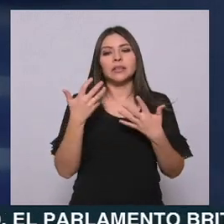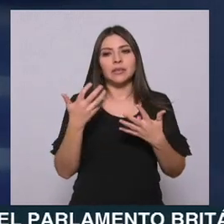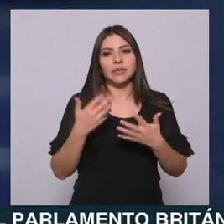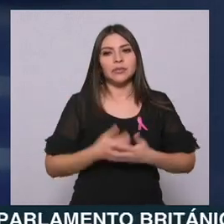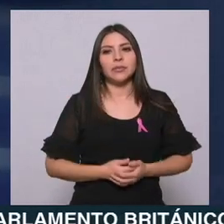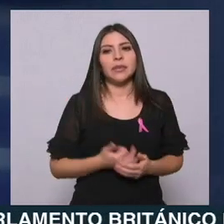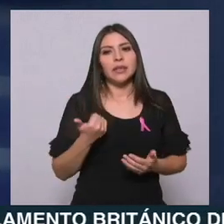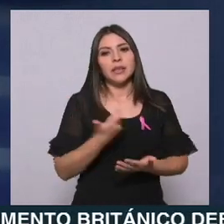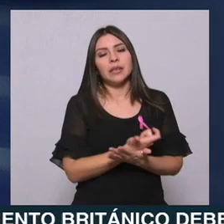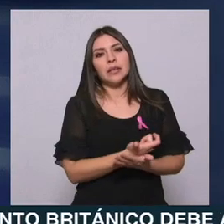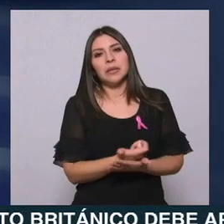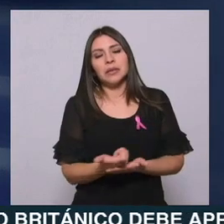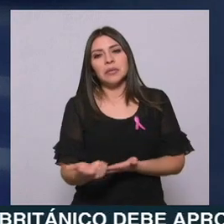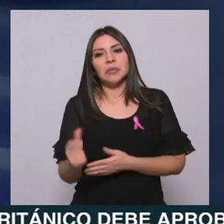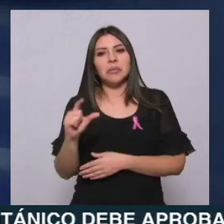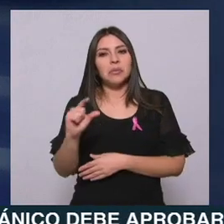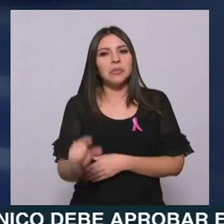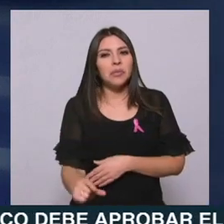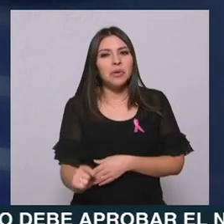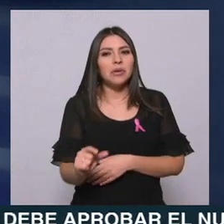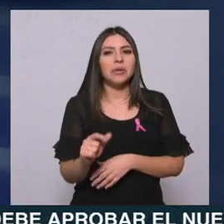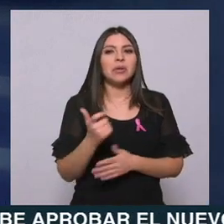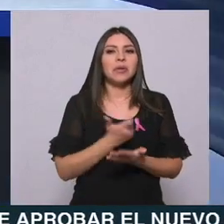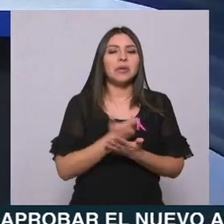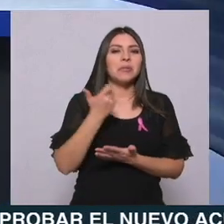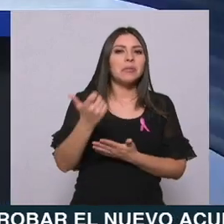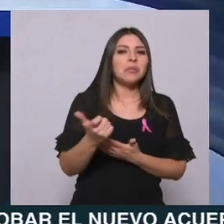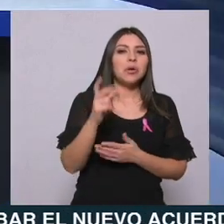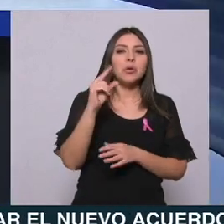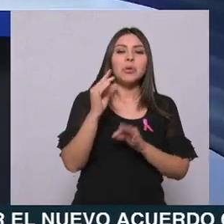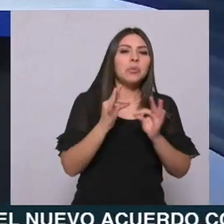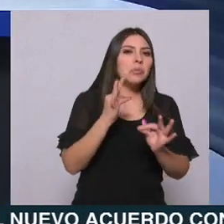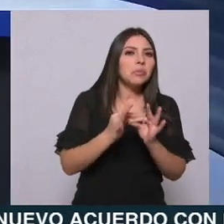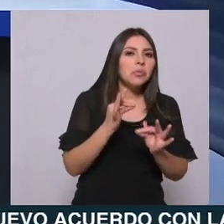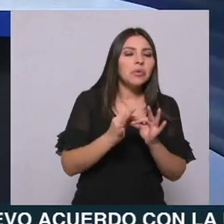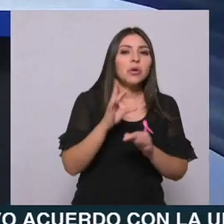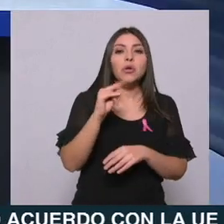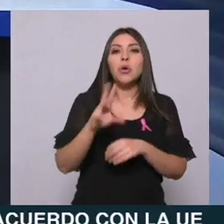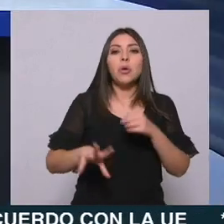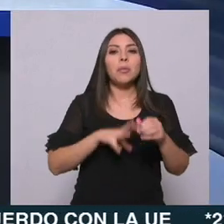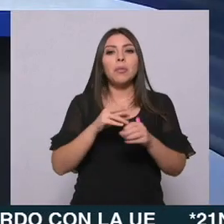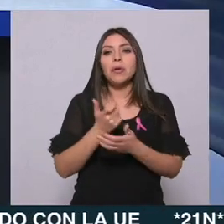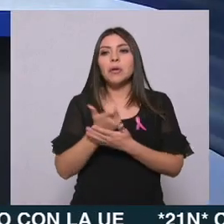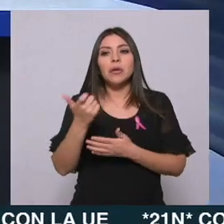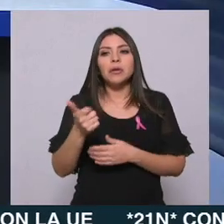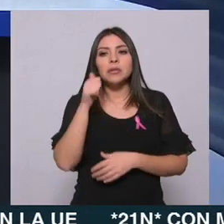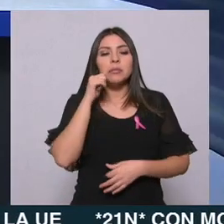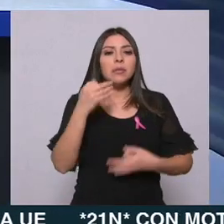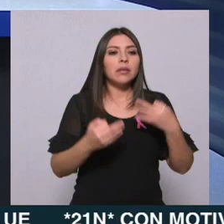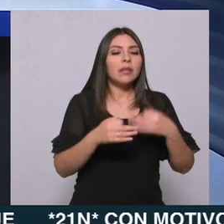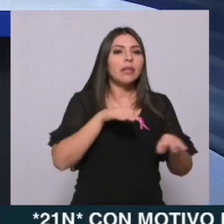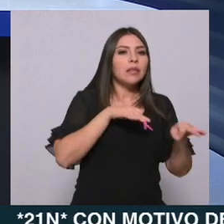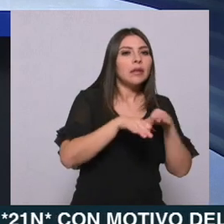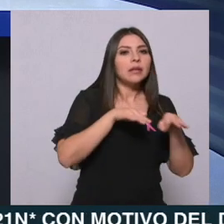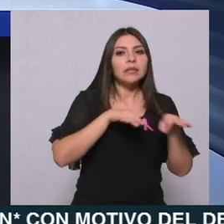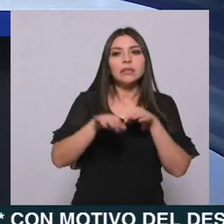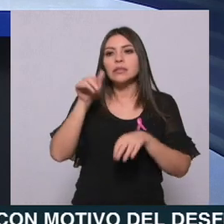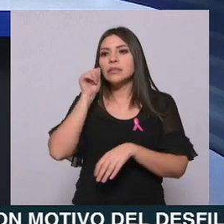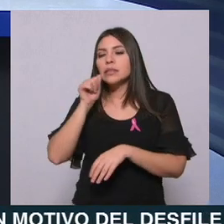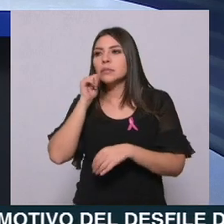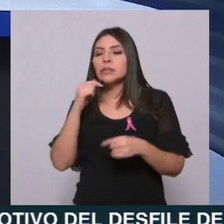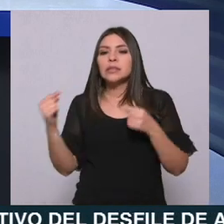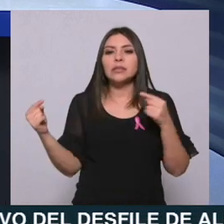Y los sueldos son malísimos, no llegan tarde, llegan incompletos. Entonces el tribunal trabaja siempre, ¿no? Con estas cosas en